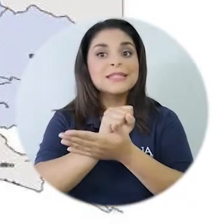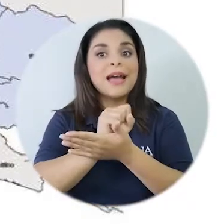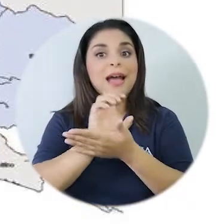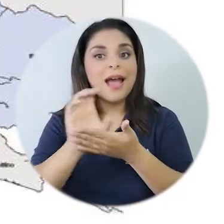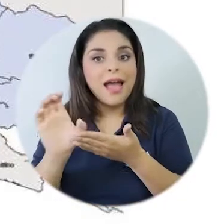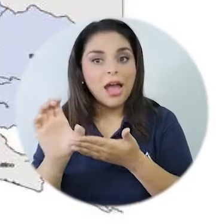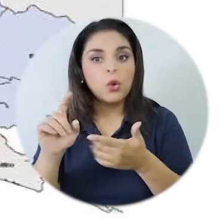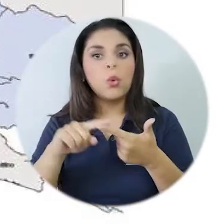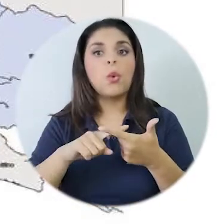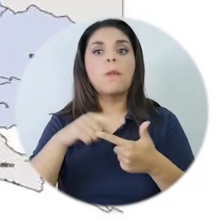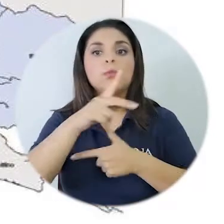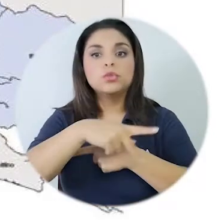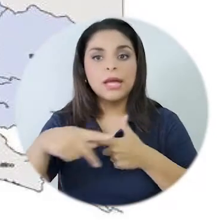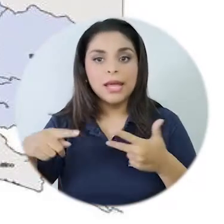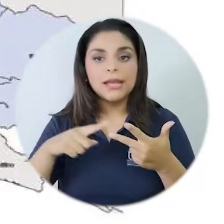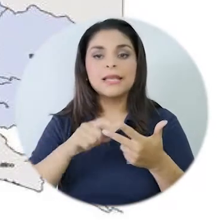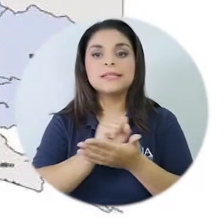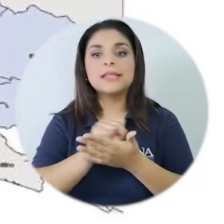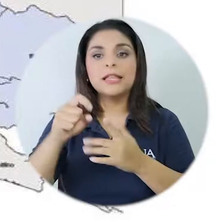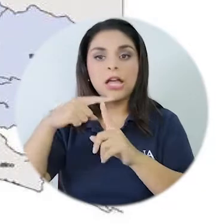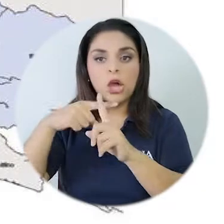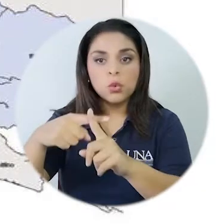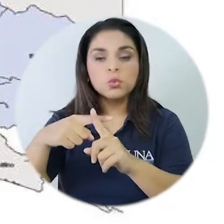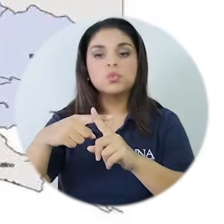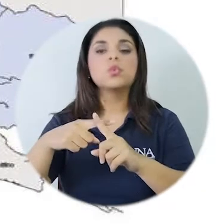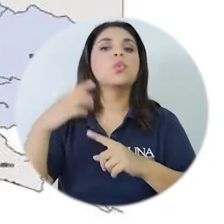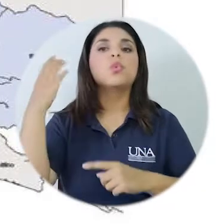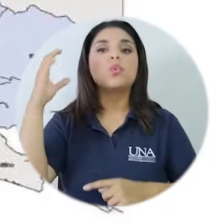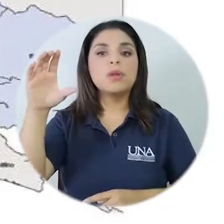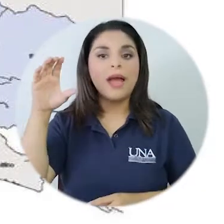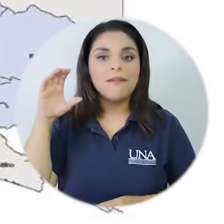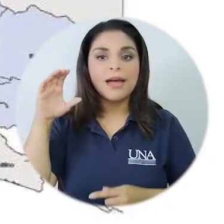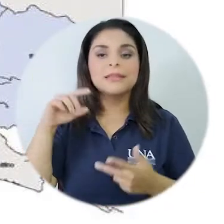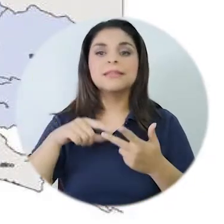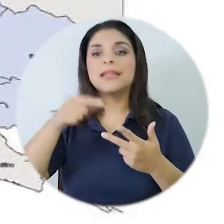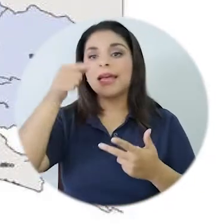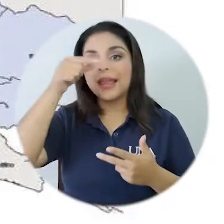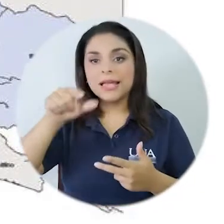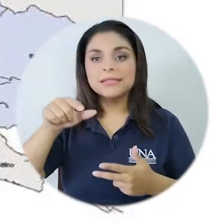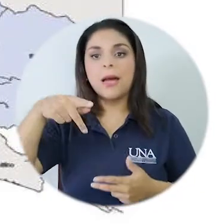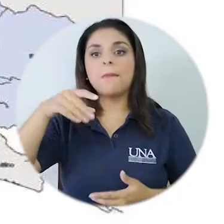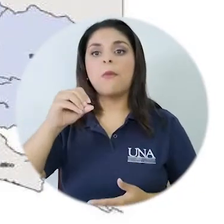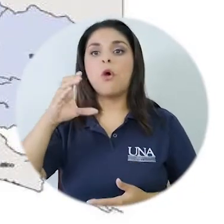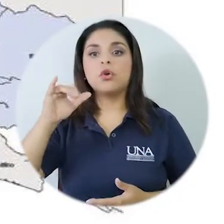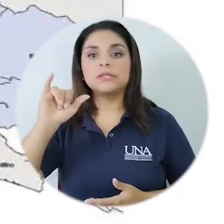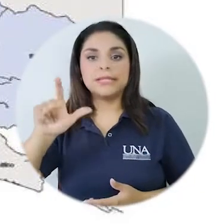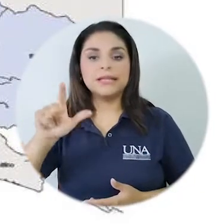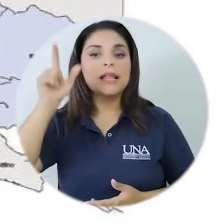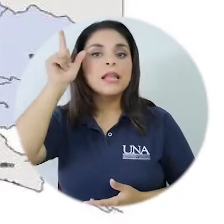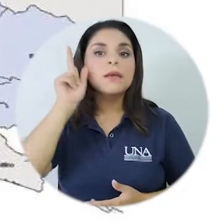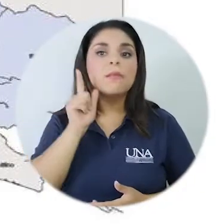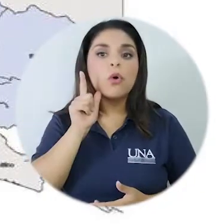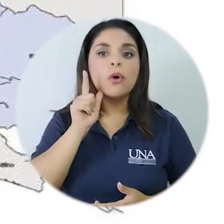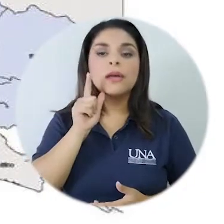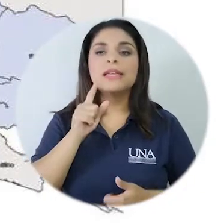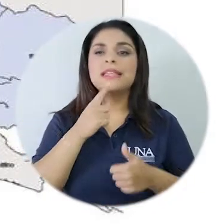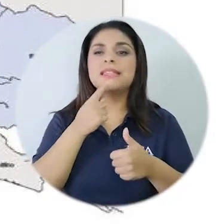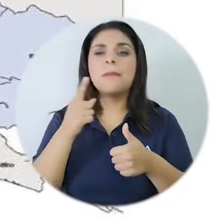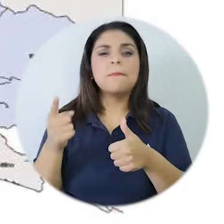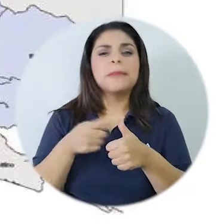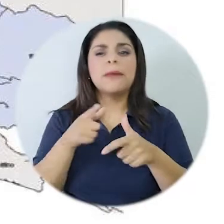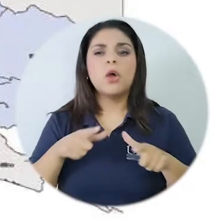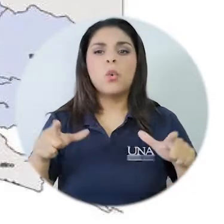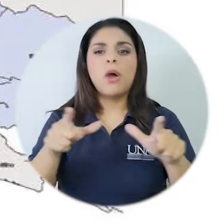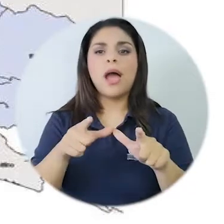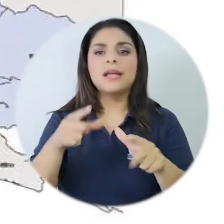San Carlos, Punta Arenas, Santa Cruz, Curridabat, Grecia, Pocosí y Limón. El primer lugar de construcción en este país se llama